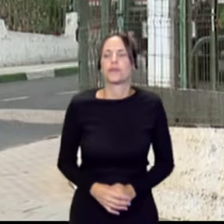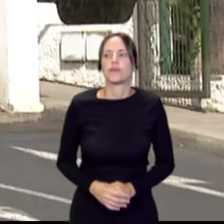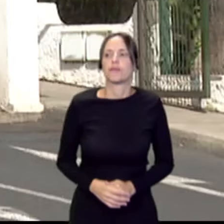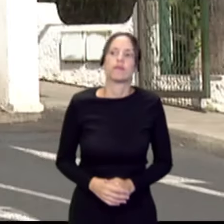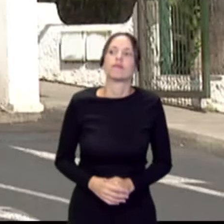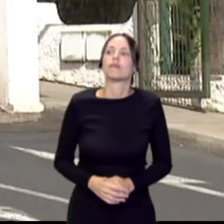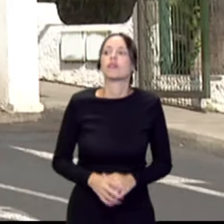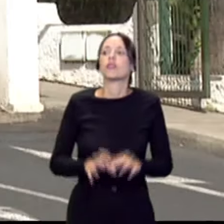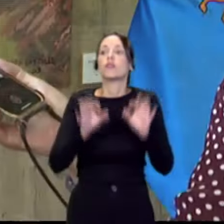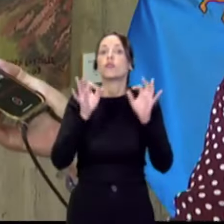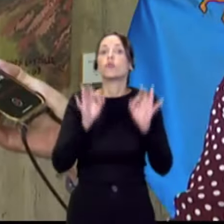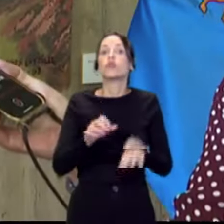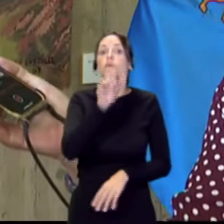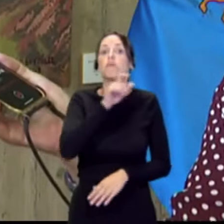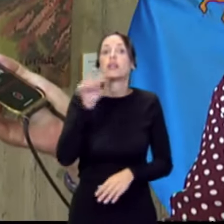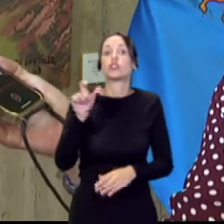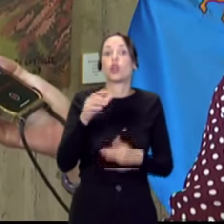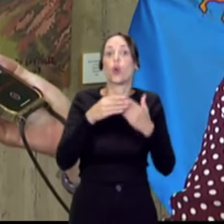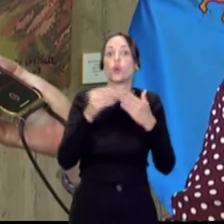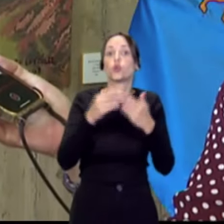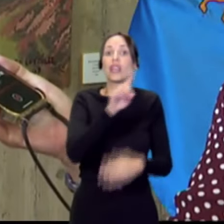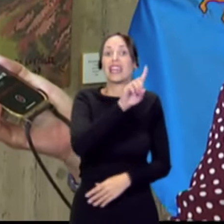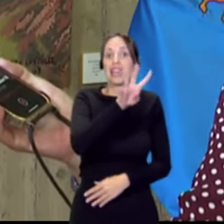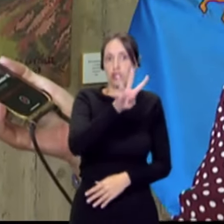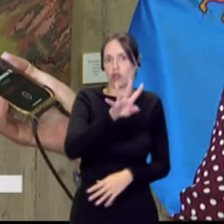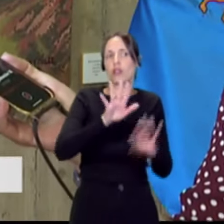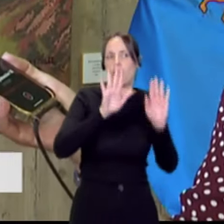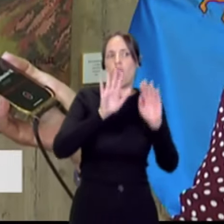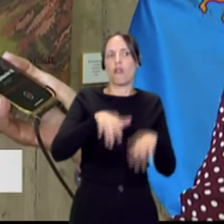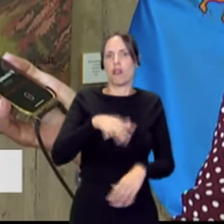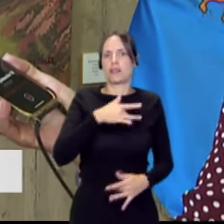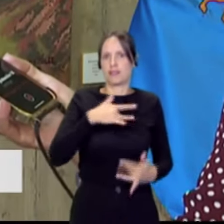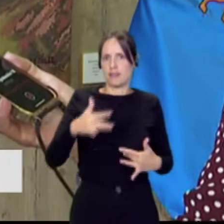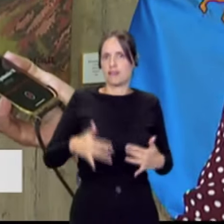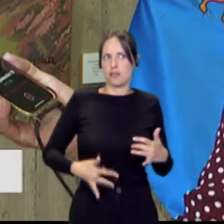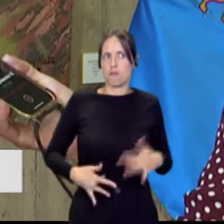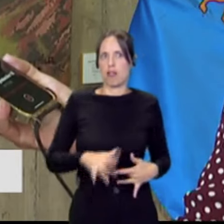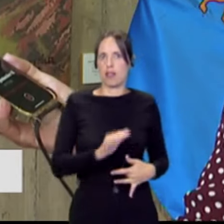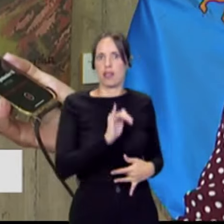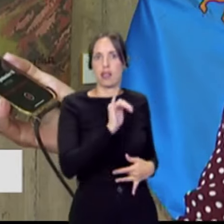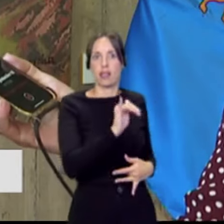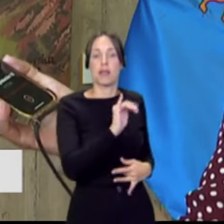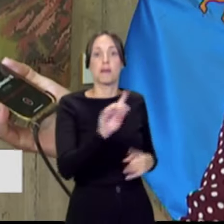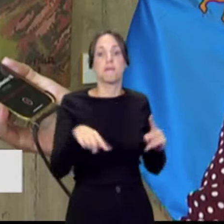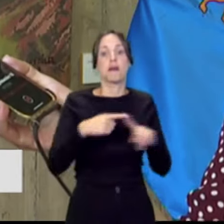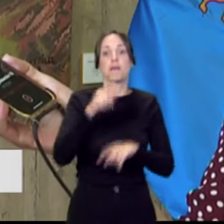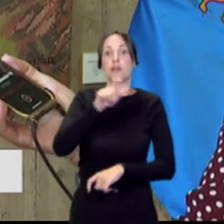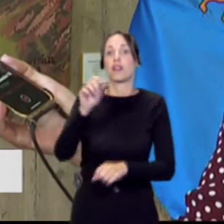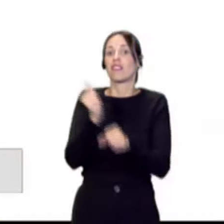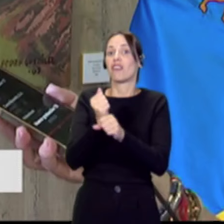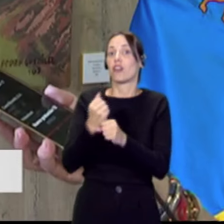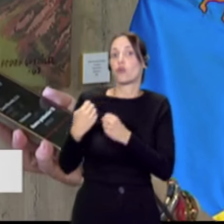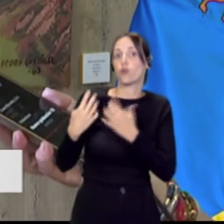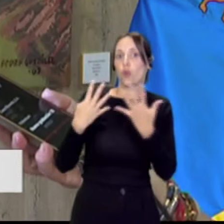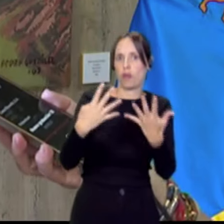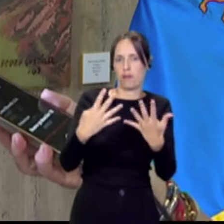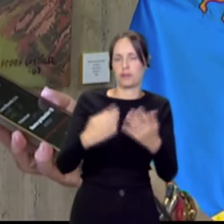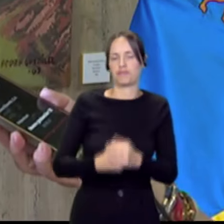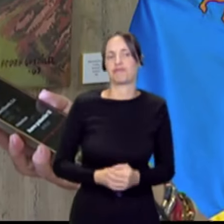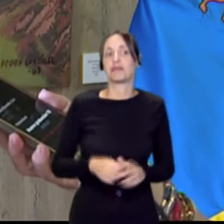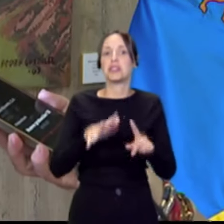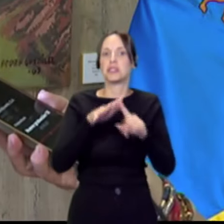Fueron 14 usuarios los que realmente presentaban estos síntomas y 9 trabajadores. La situación